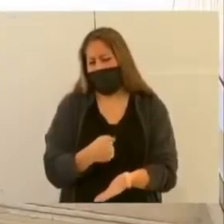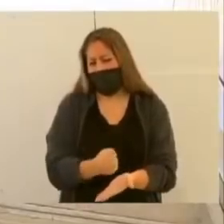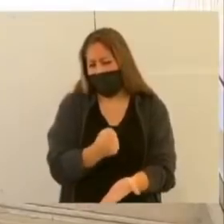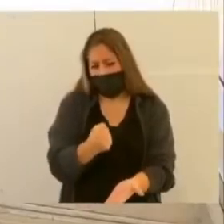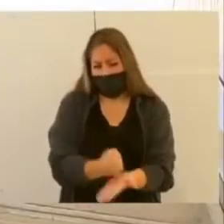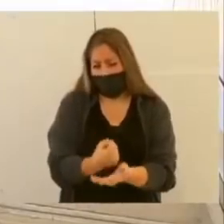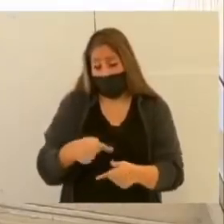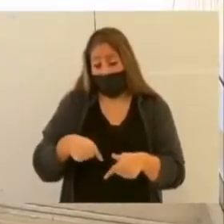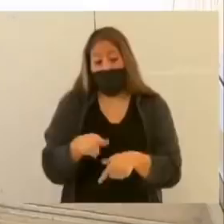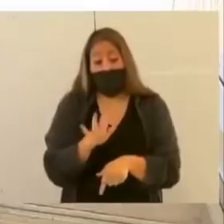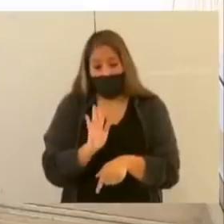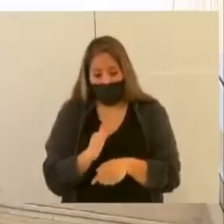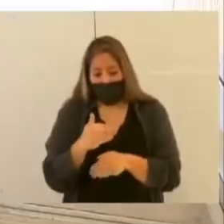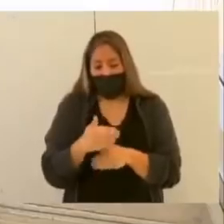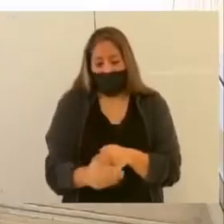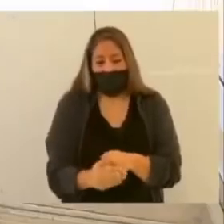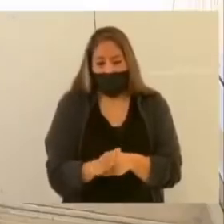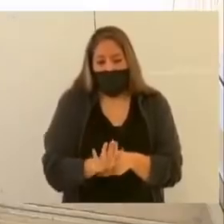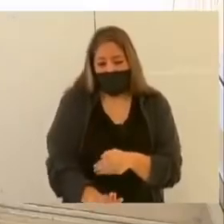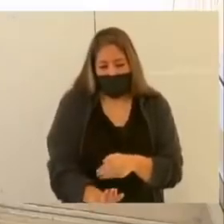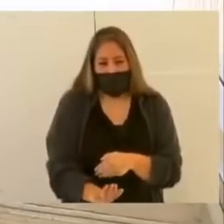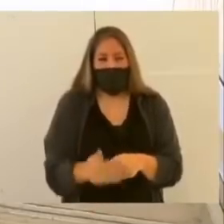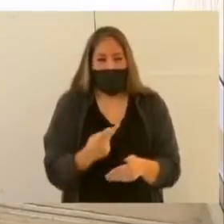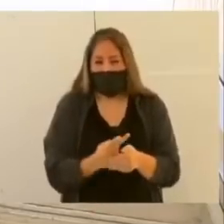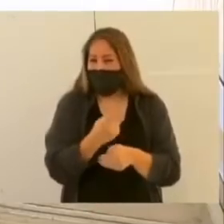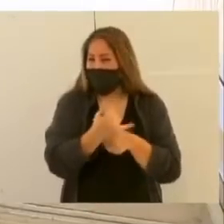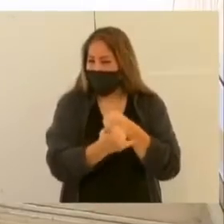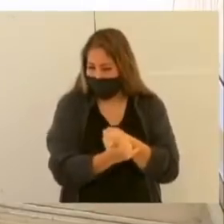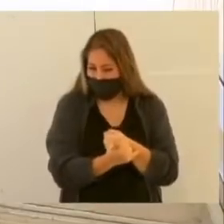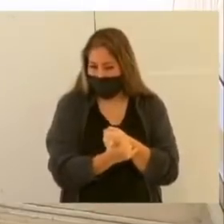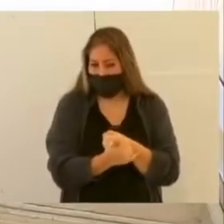una de las etapas del proyecto, ya